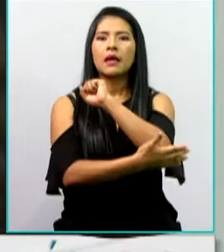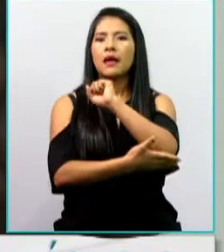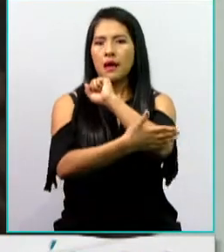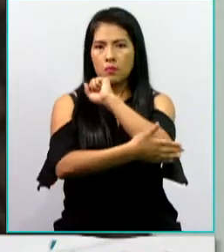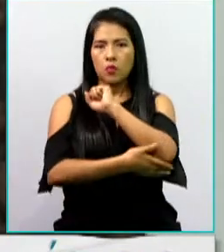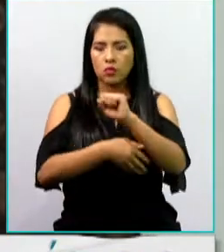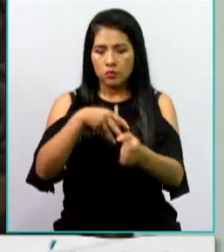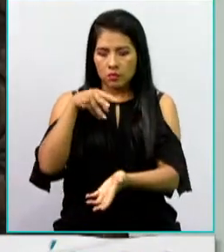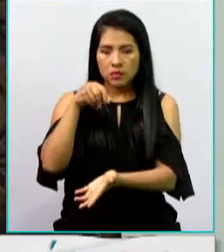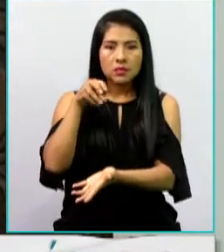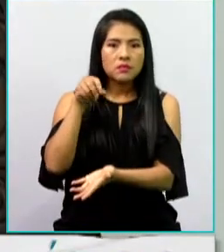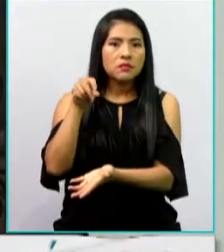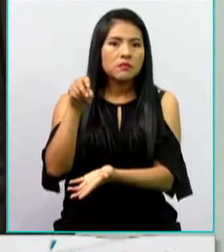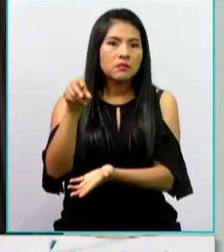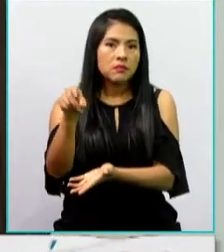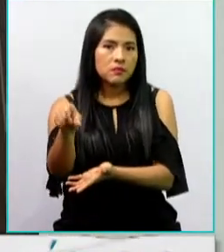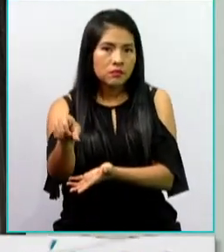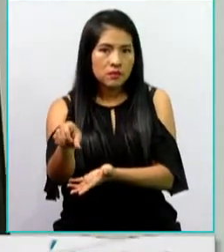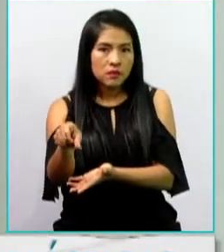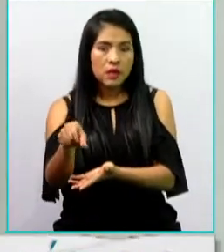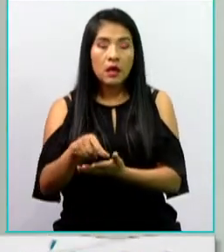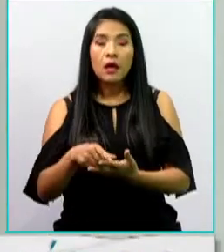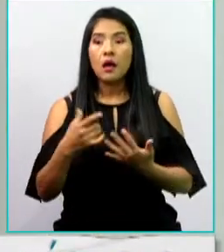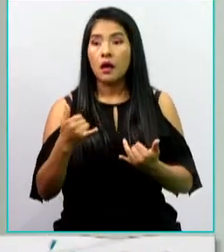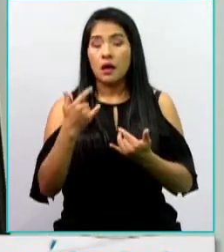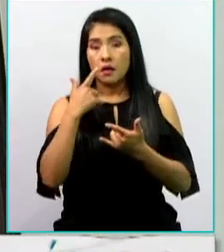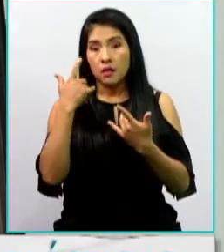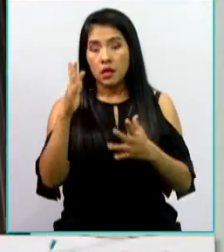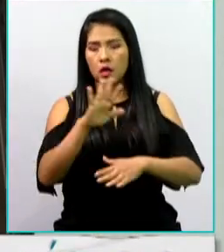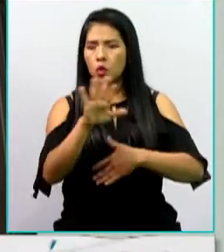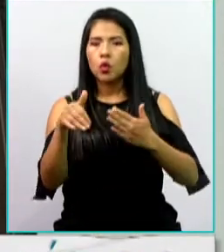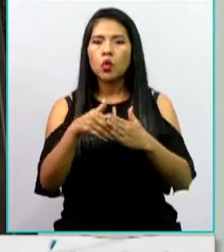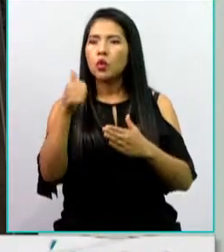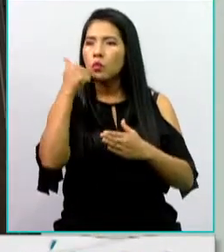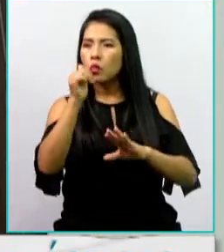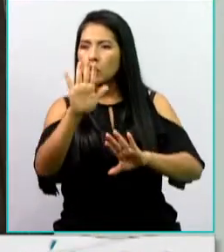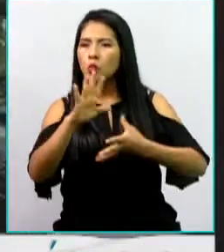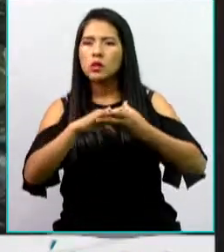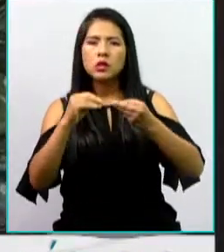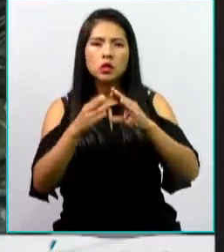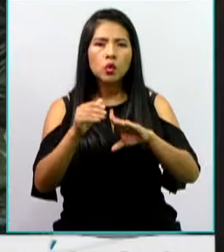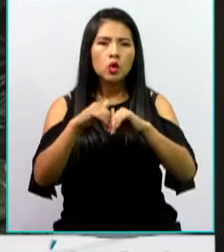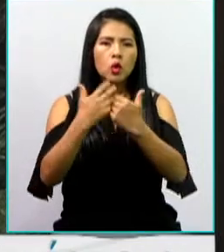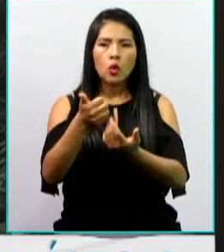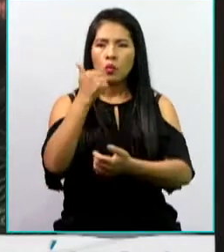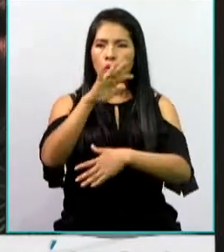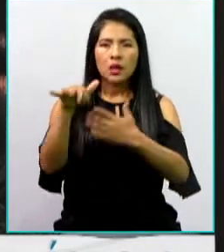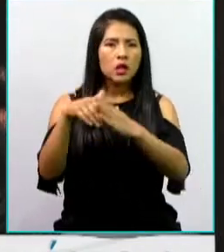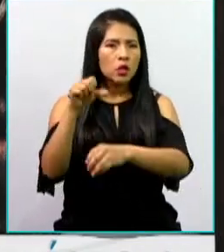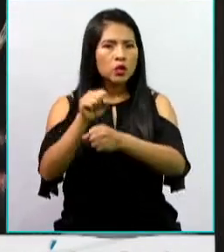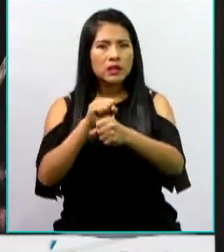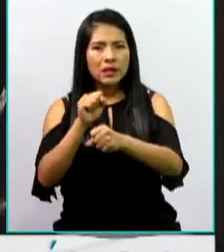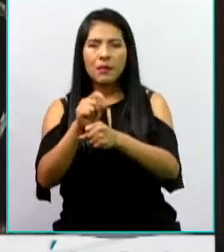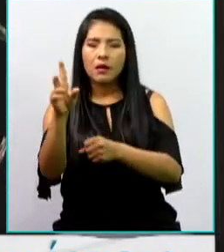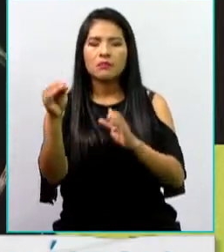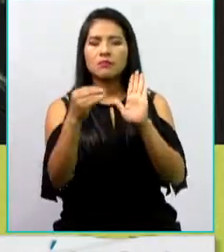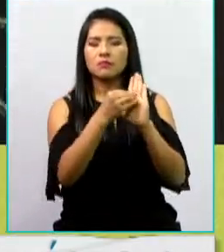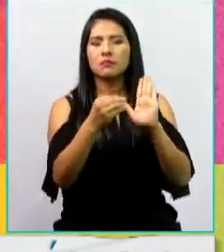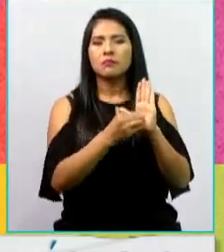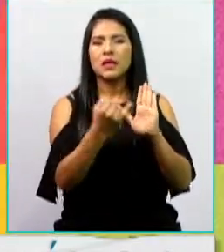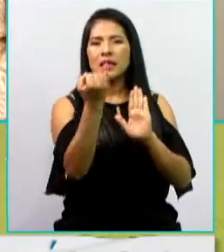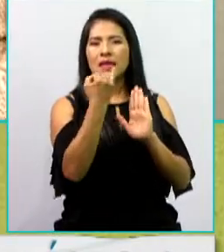estás poniendo en tus cuadros, porque tú quieres reflejar esa misma fuerza que tú has tenido para perseguir tus sueños y para